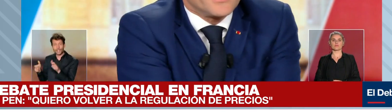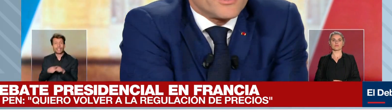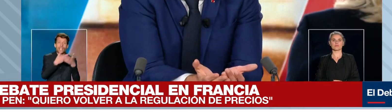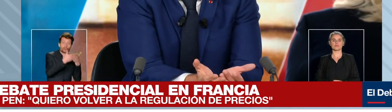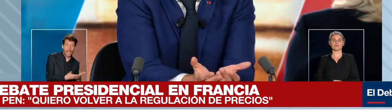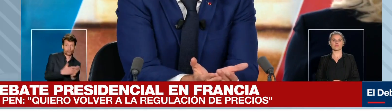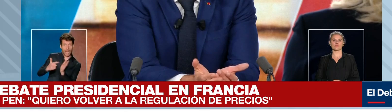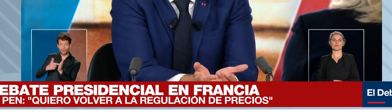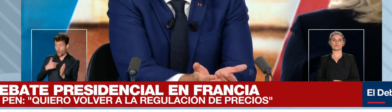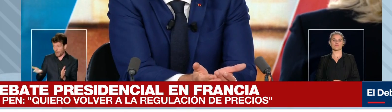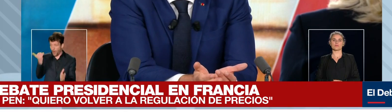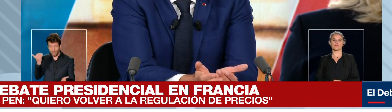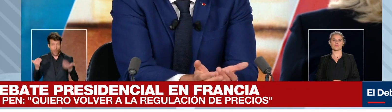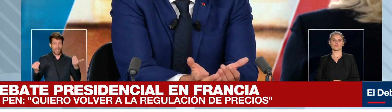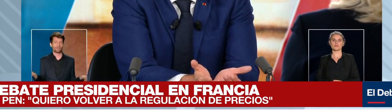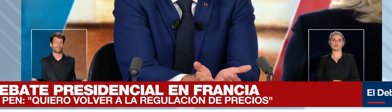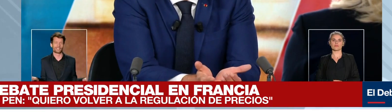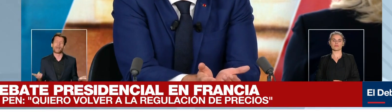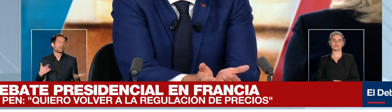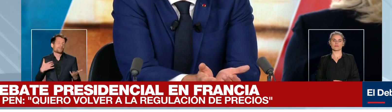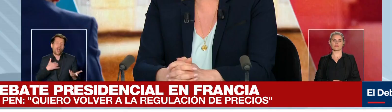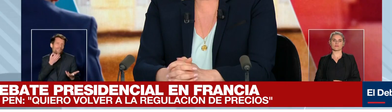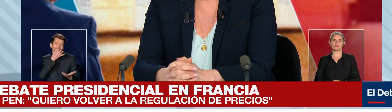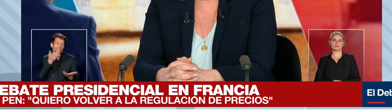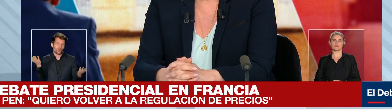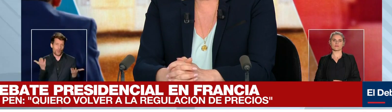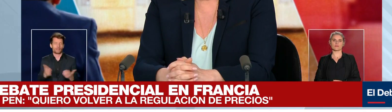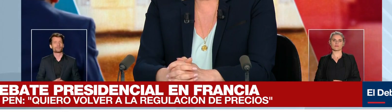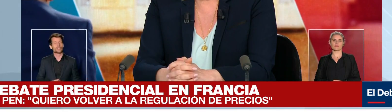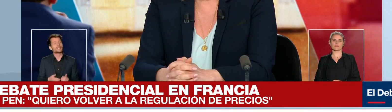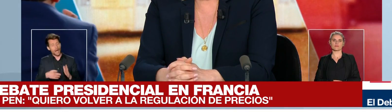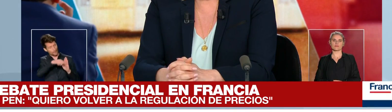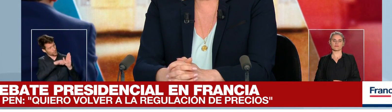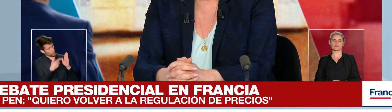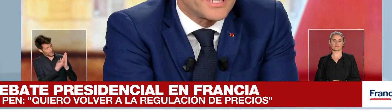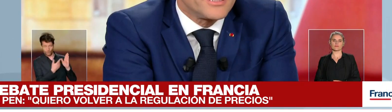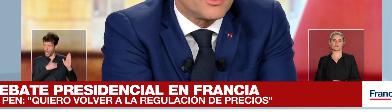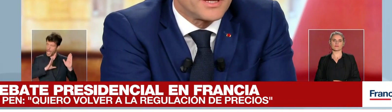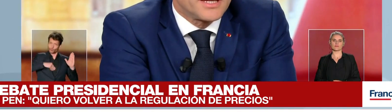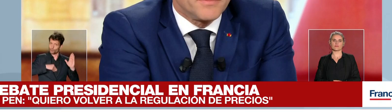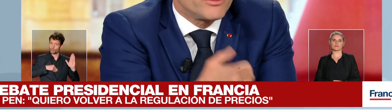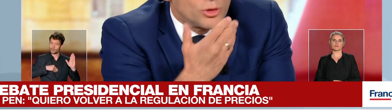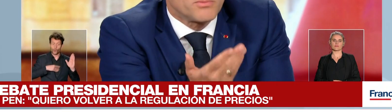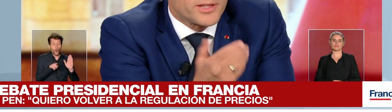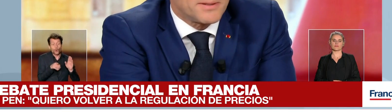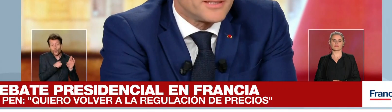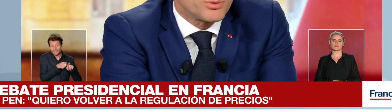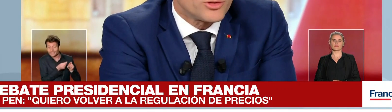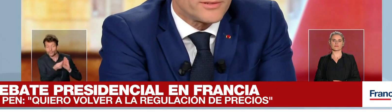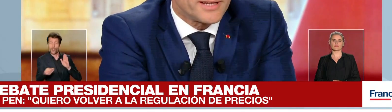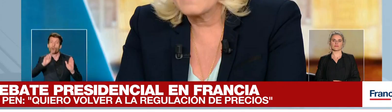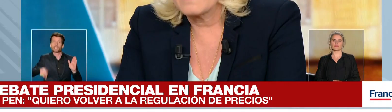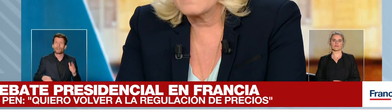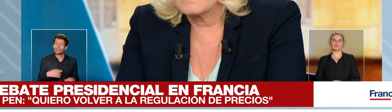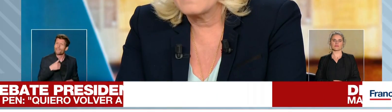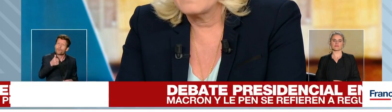quito las cargas y los impuestos. Y lo que quiero decir aquí es que estoy asumiendo, de hecho, esta medida y hago que este mecanismo sea obligatorio, pero usted no